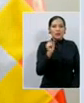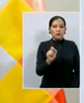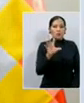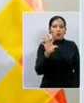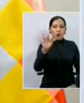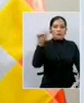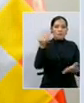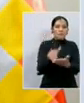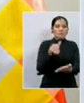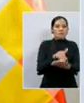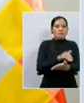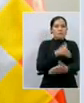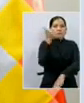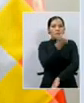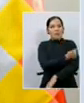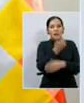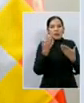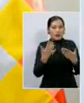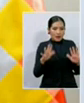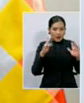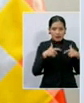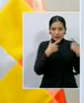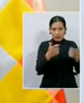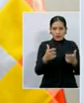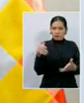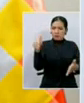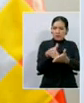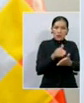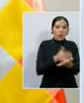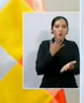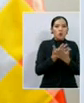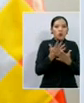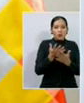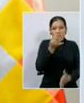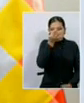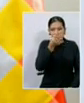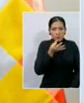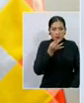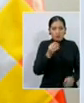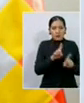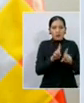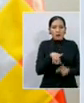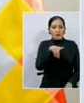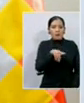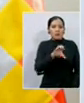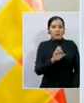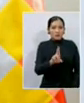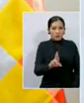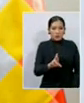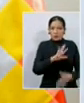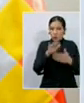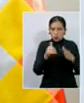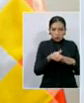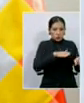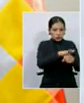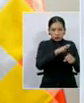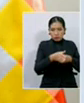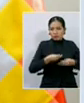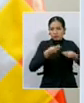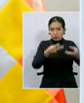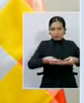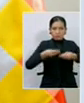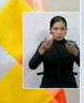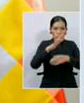crisis económica, cuando estamos manejando la economía de manera muy responsable. Y en lo que usted hace